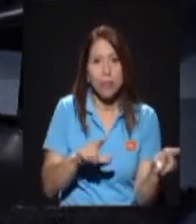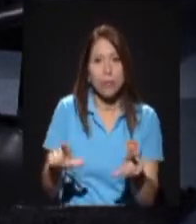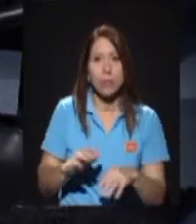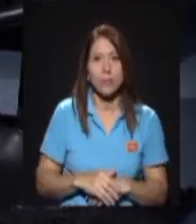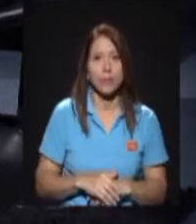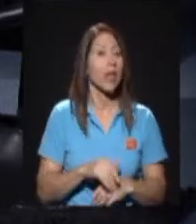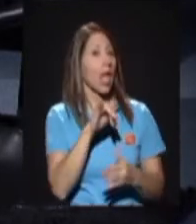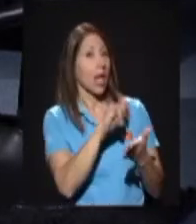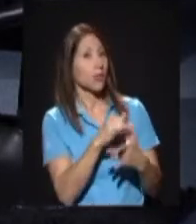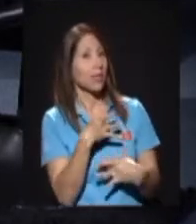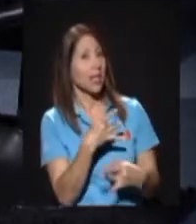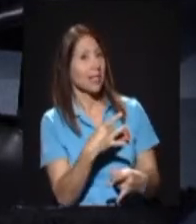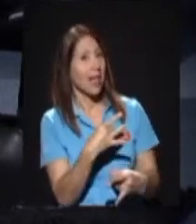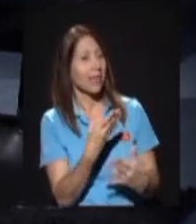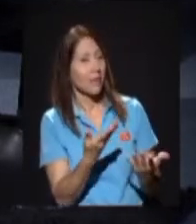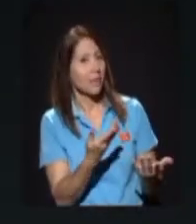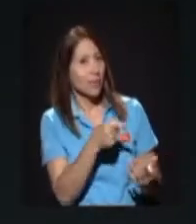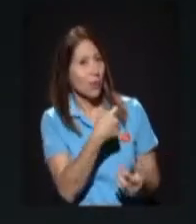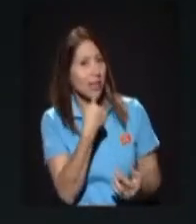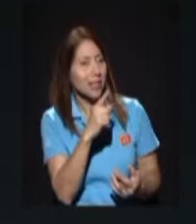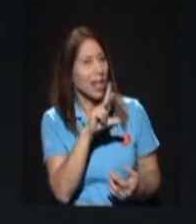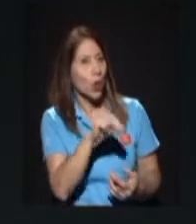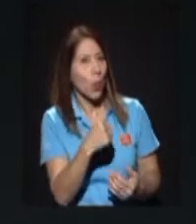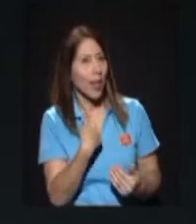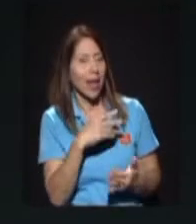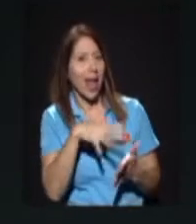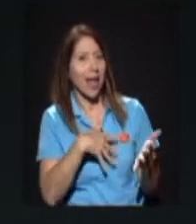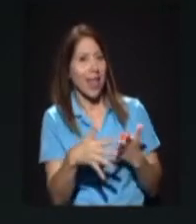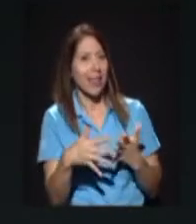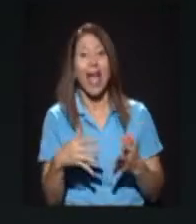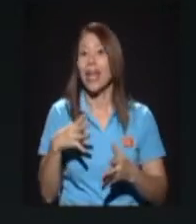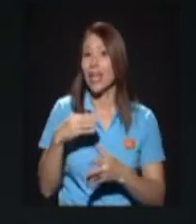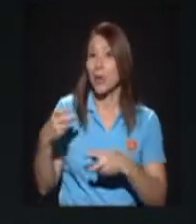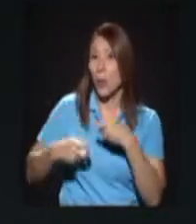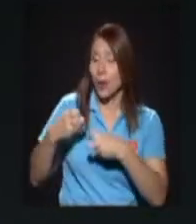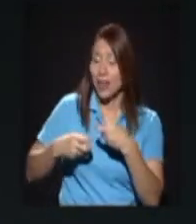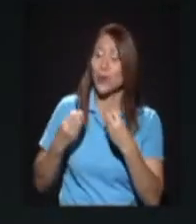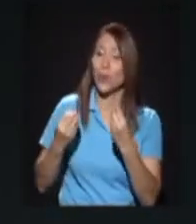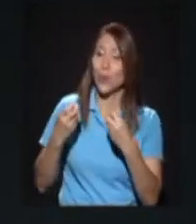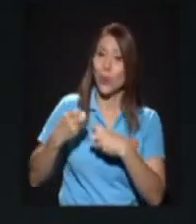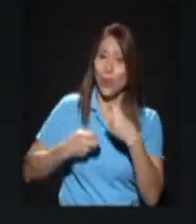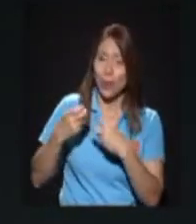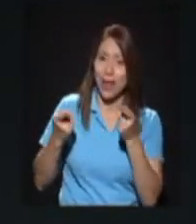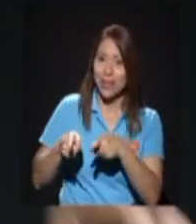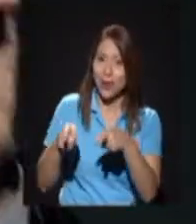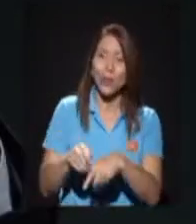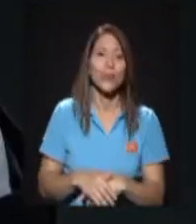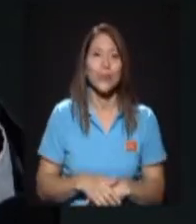Eso es interesante, lo de no tener agenda, ¿verdad? Y problemático, muy, muy problemático. Claro, es